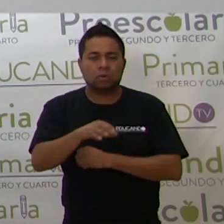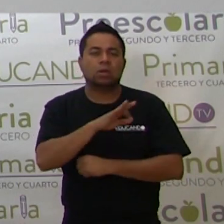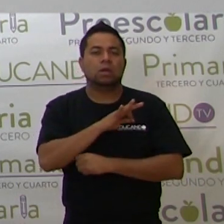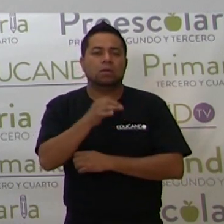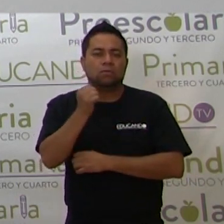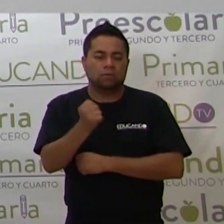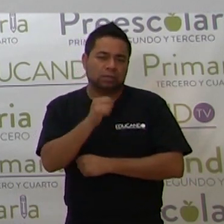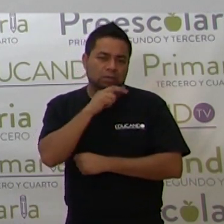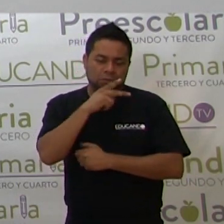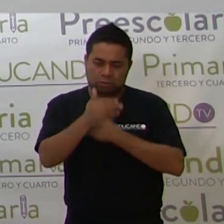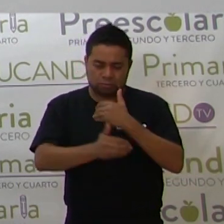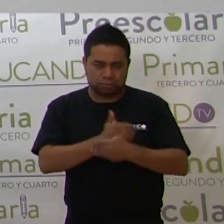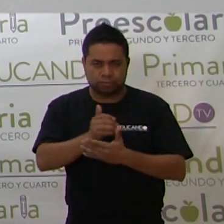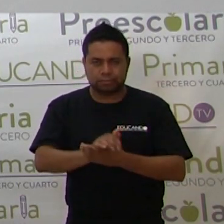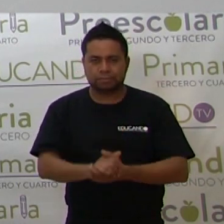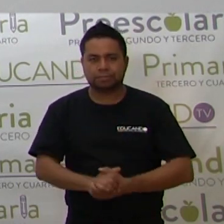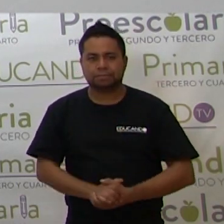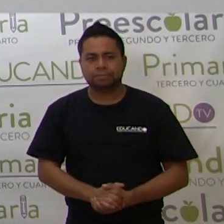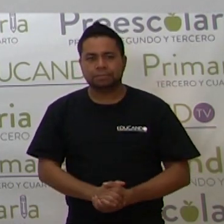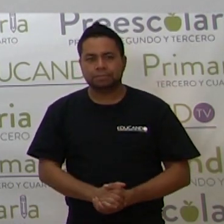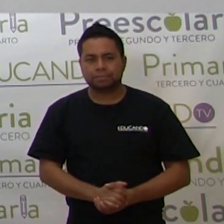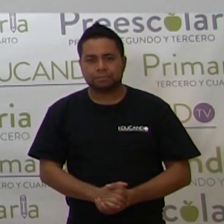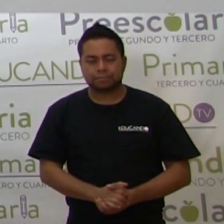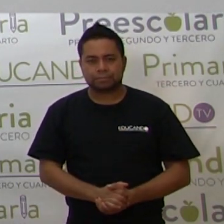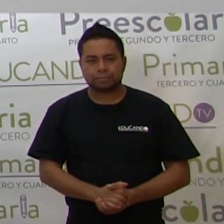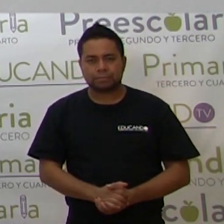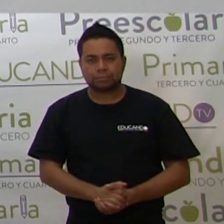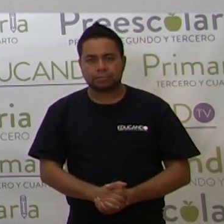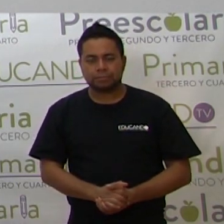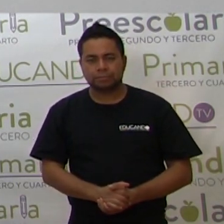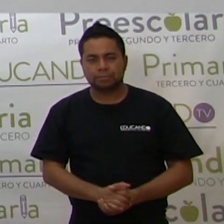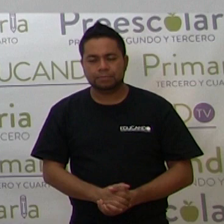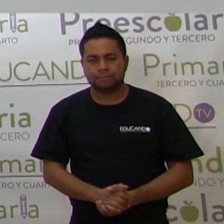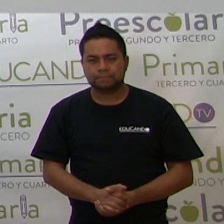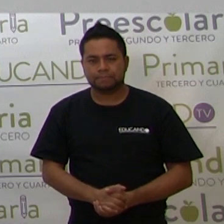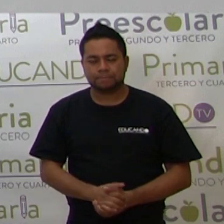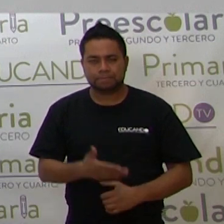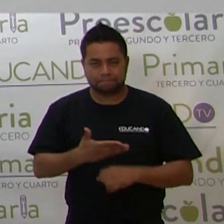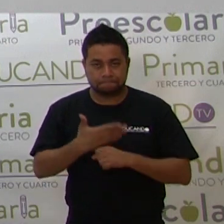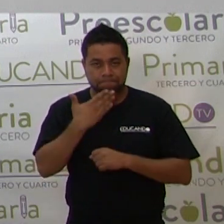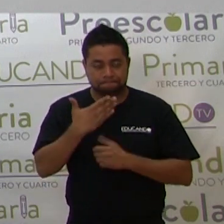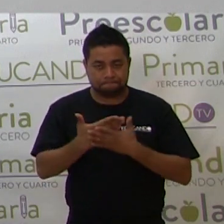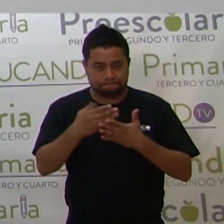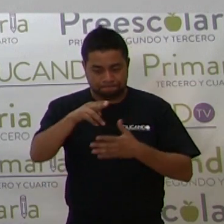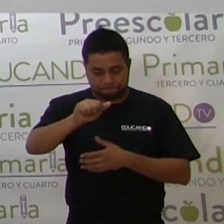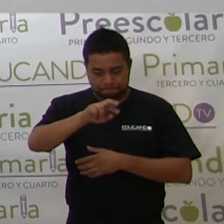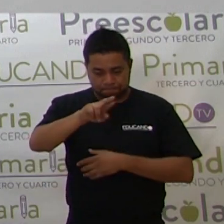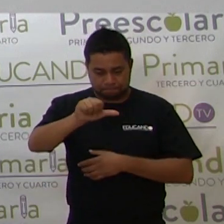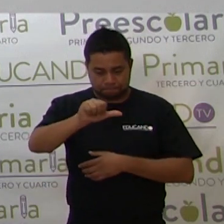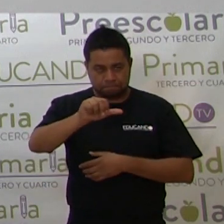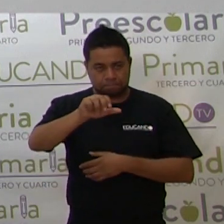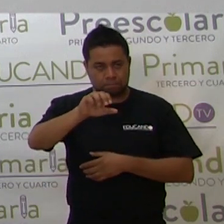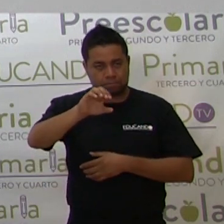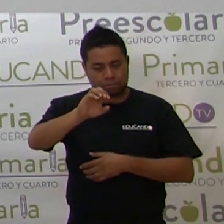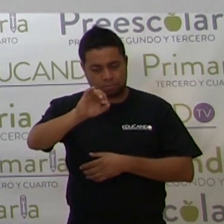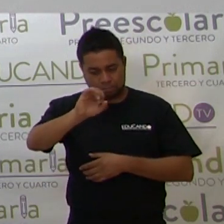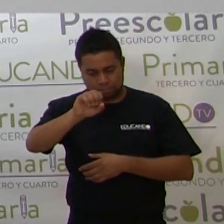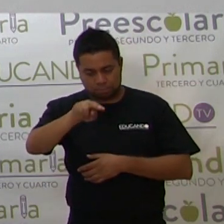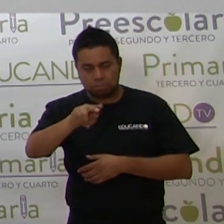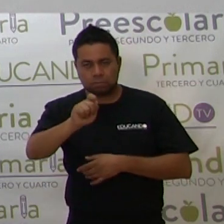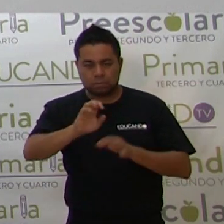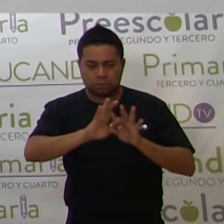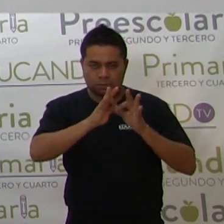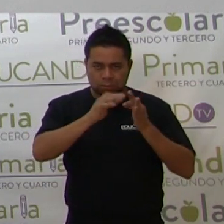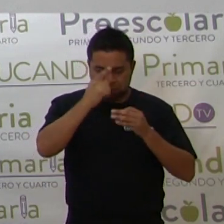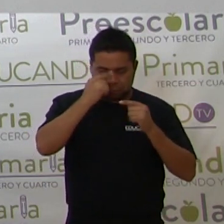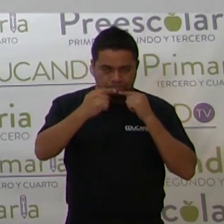de mejor forma. Muy bien, ahora, ya entendemos que la narración es una forma de discurso, bien,